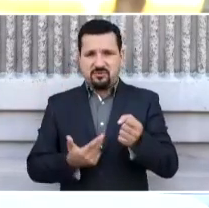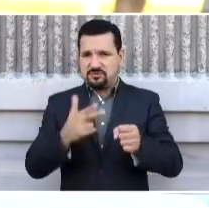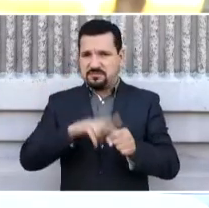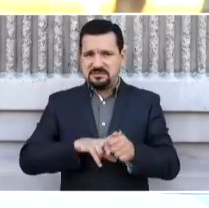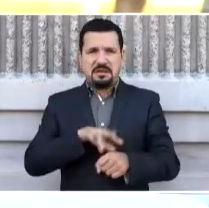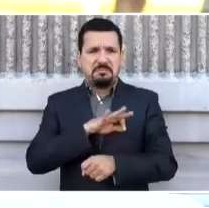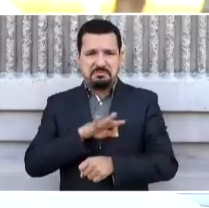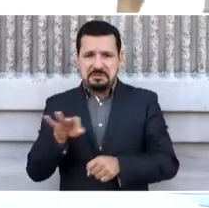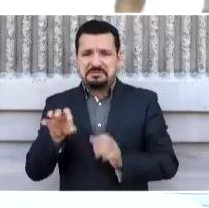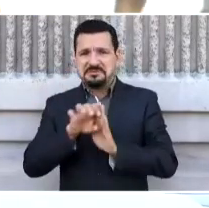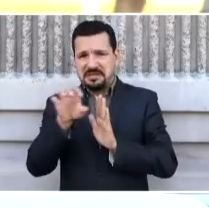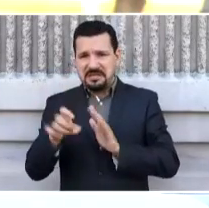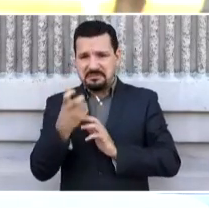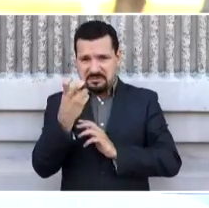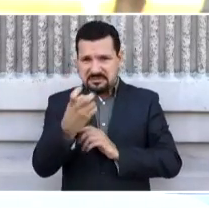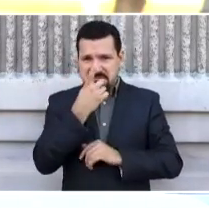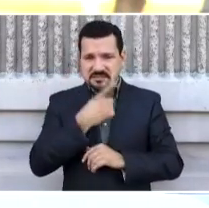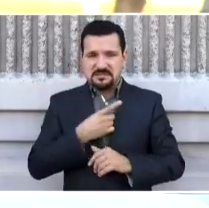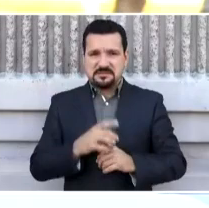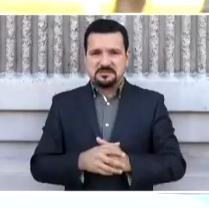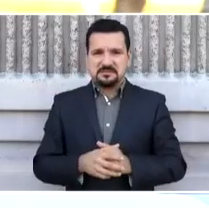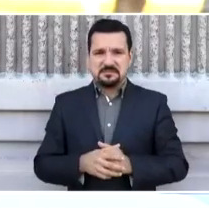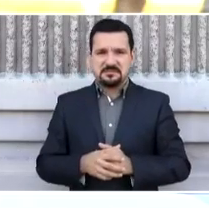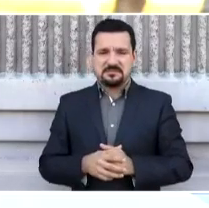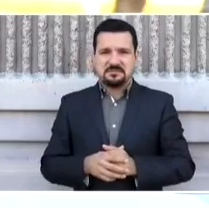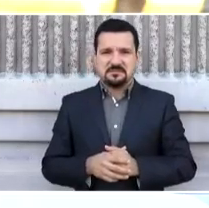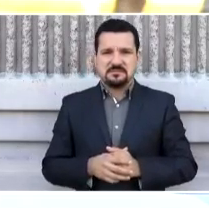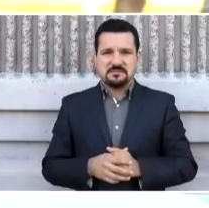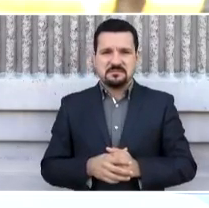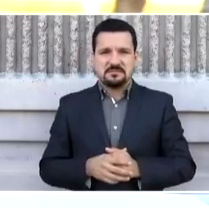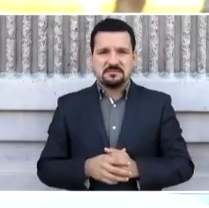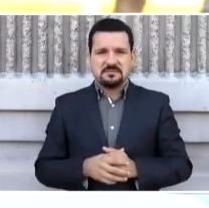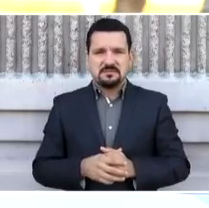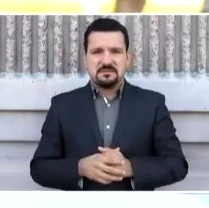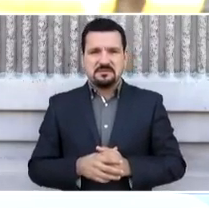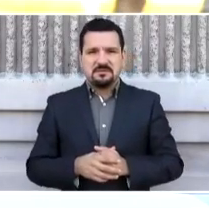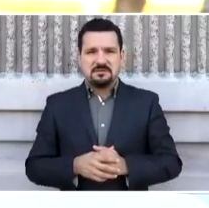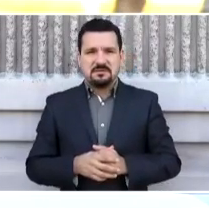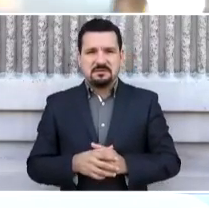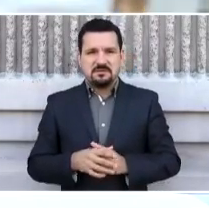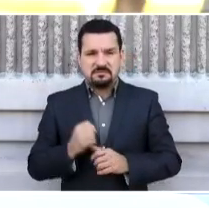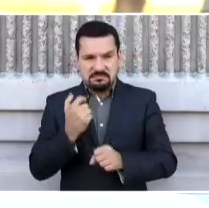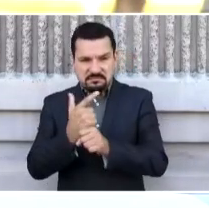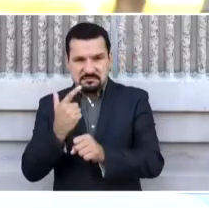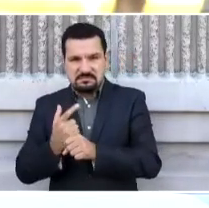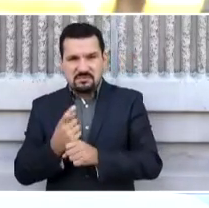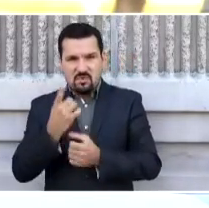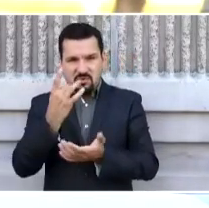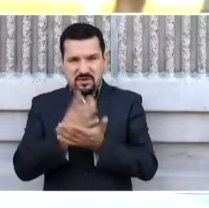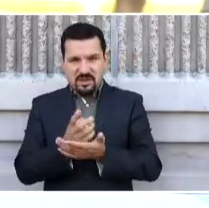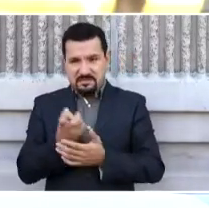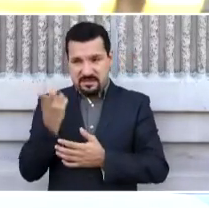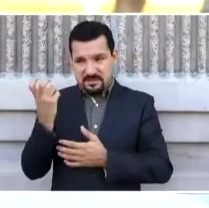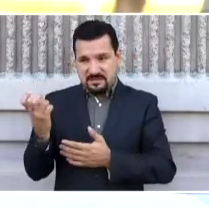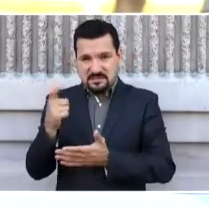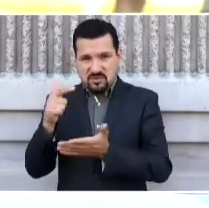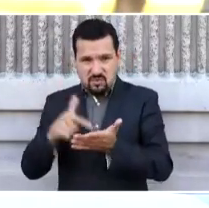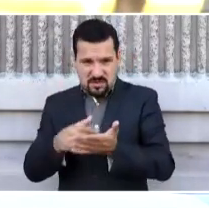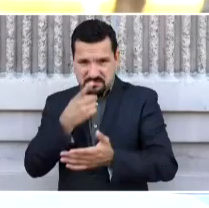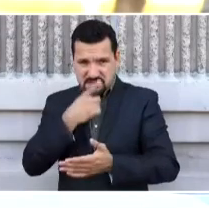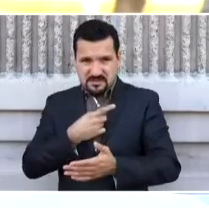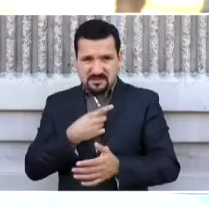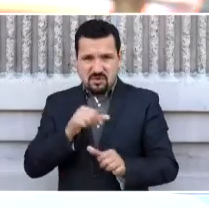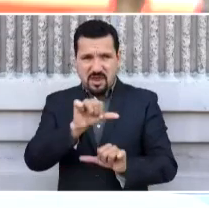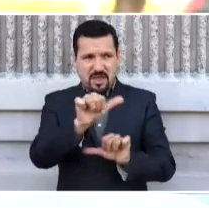ser el ejemplo que me dices, porque hemos observado no solamente en esa unidad que señalas, sino